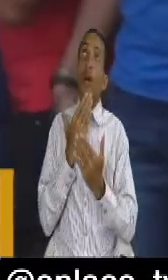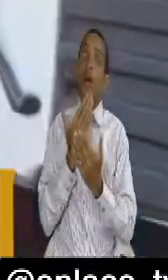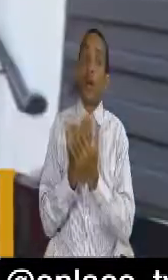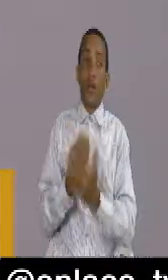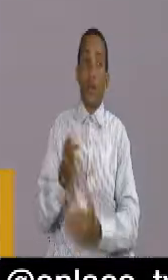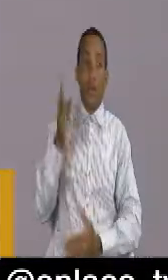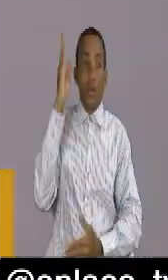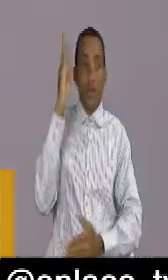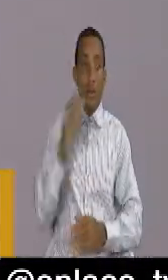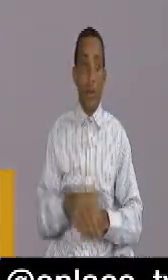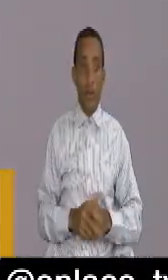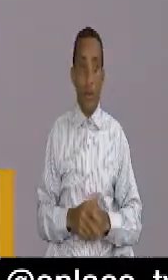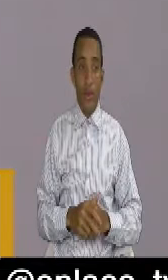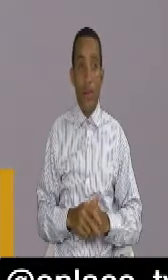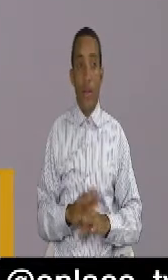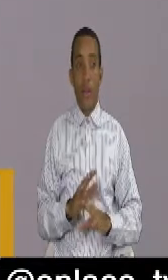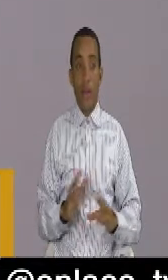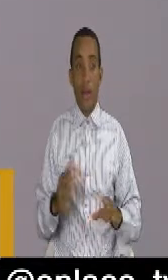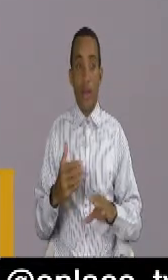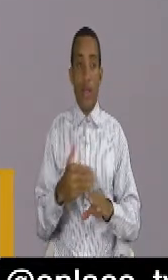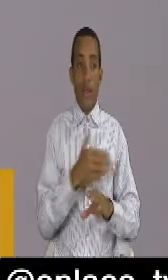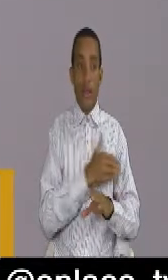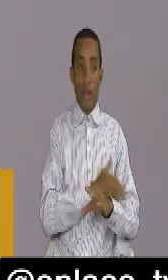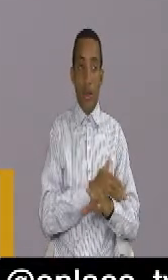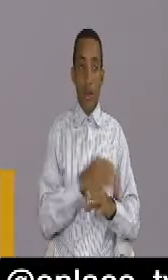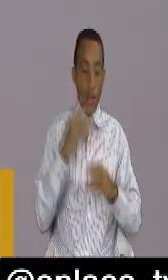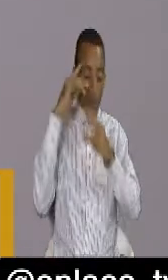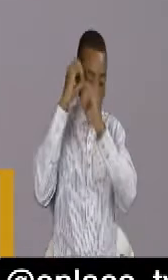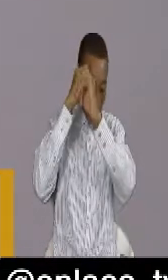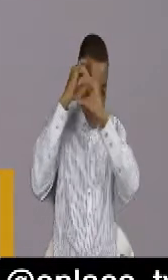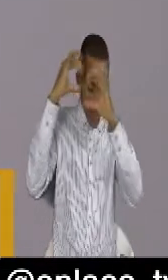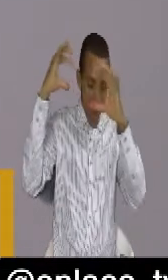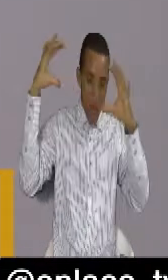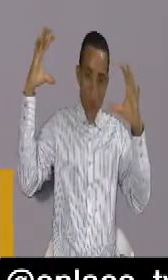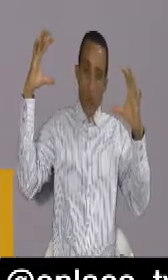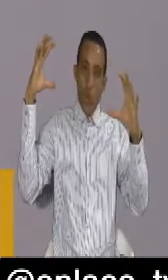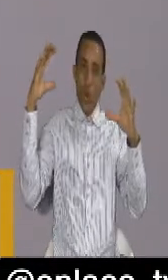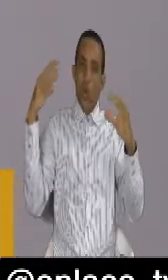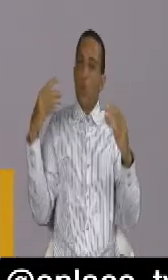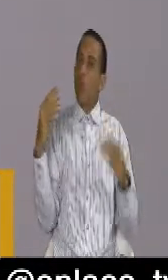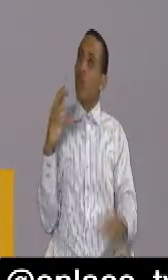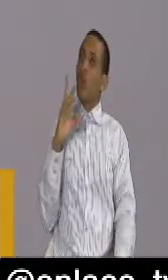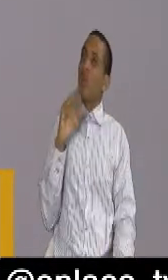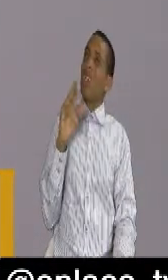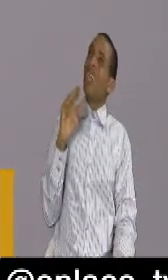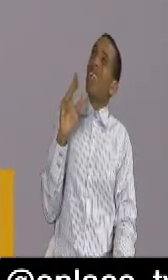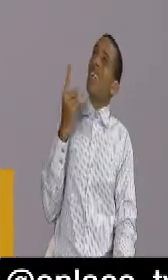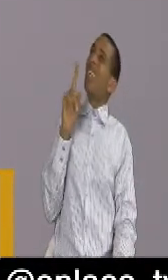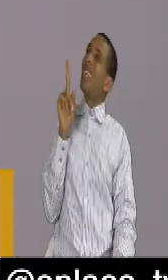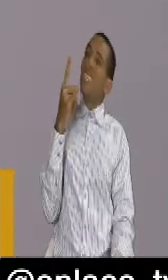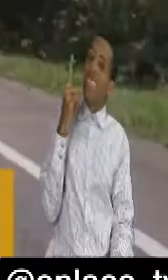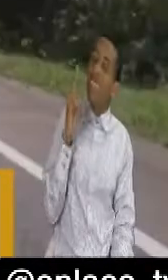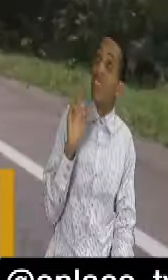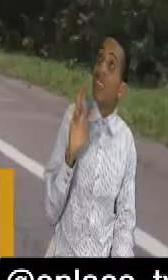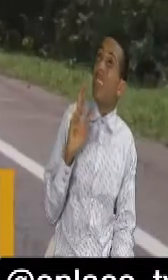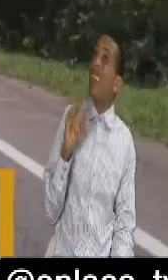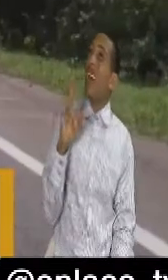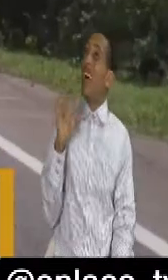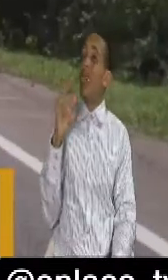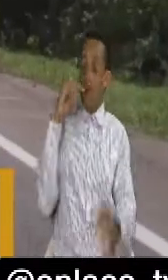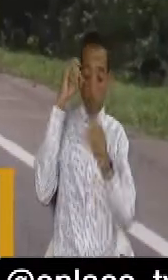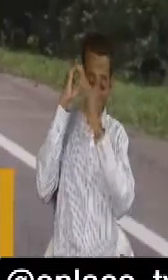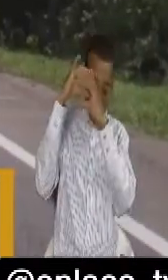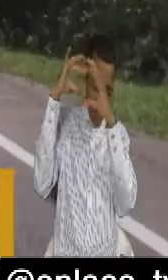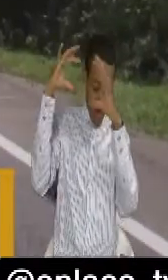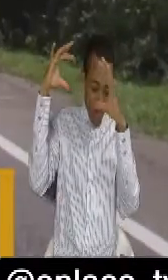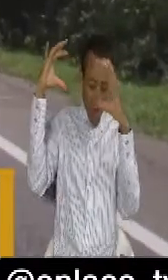me había soñado los 10 pasaditos, me había soñado como, no sé, algo raro, que es que se me